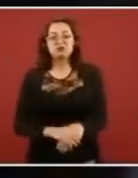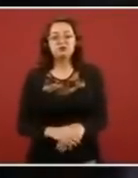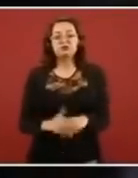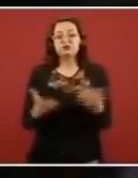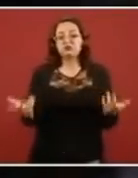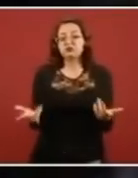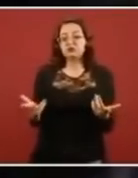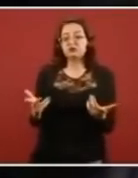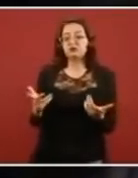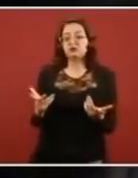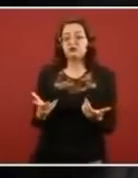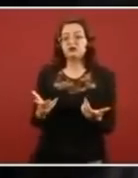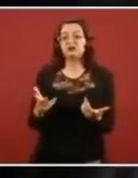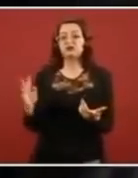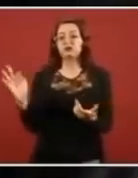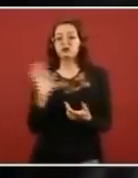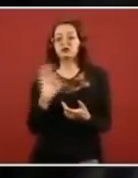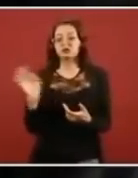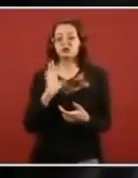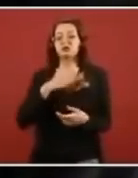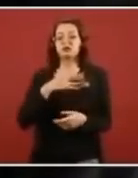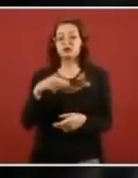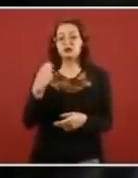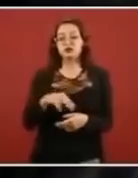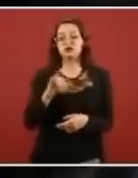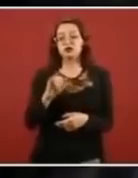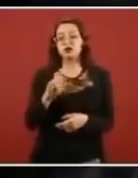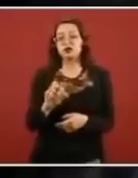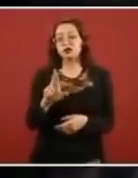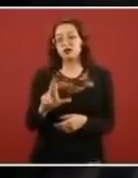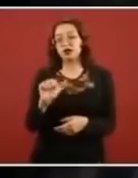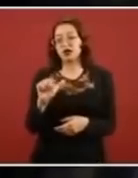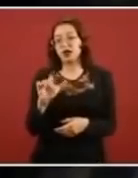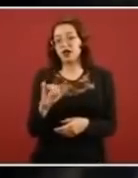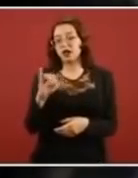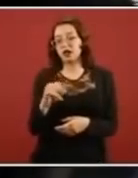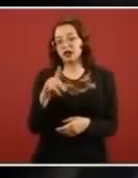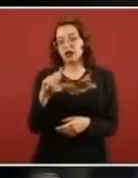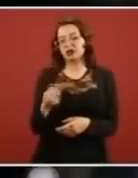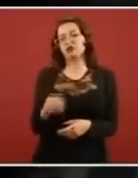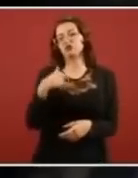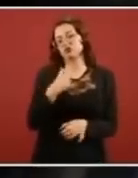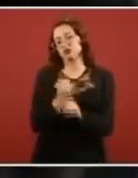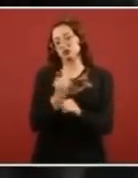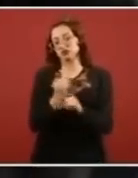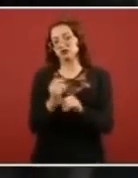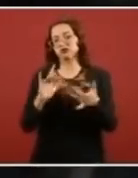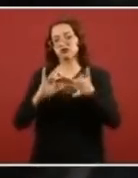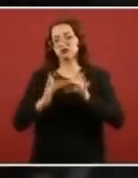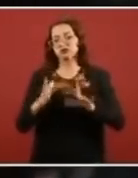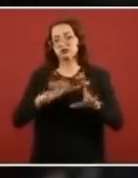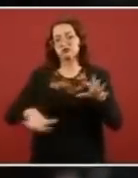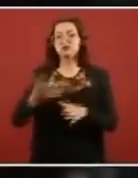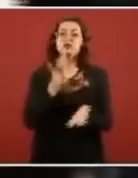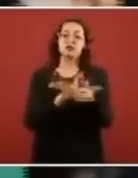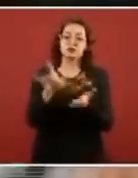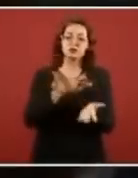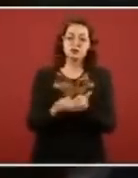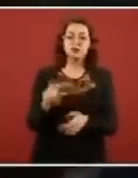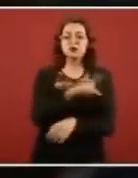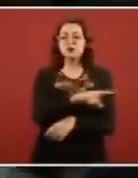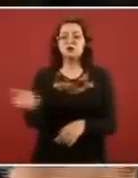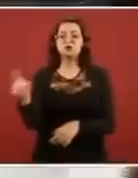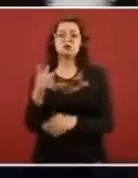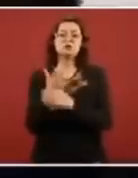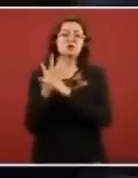movimiento, discúlpeme, mi nombre es Iber Alejandro, de redes sociales, y lo apoyo. La otra vez me llamaron